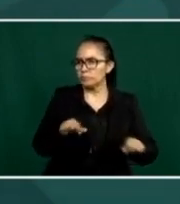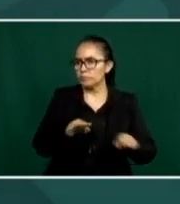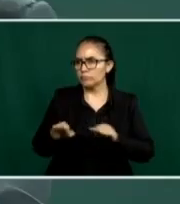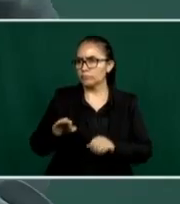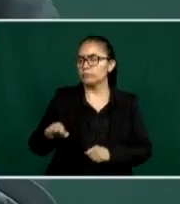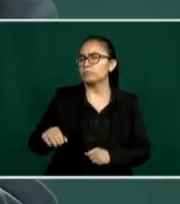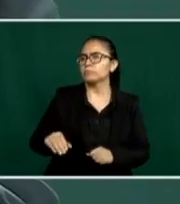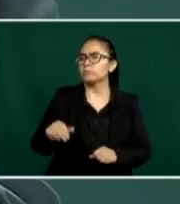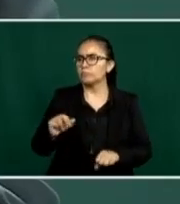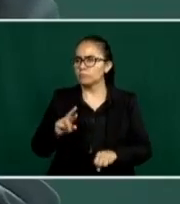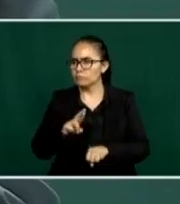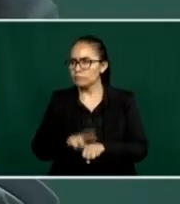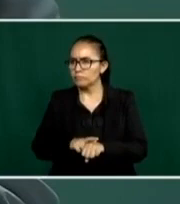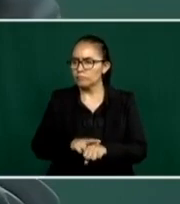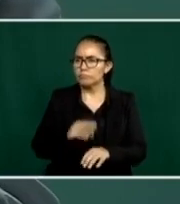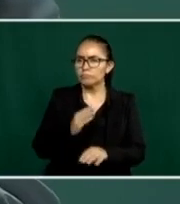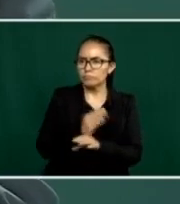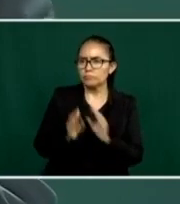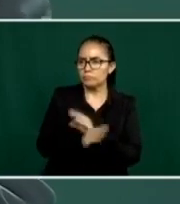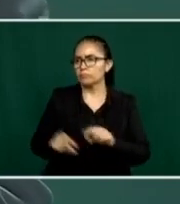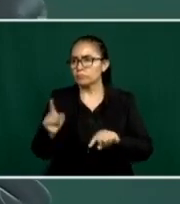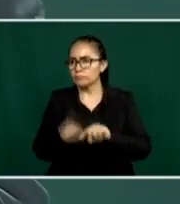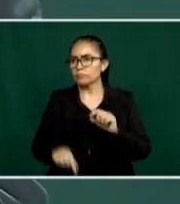Eso sucedía aquí